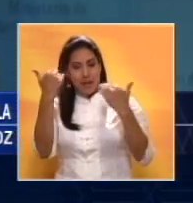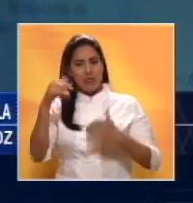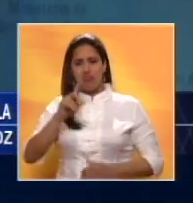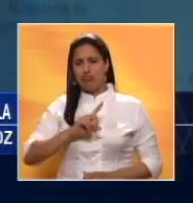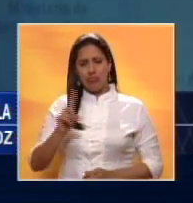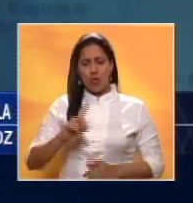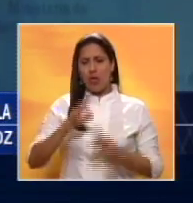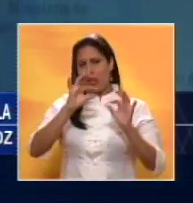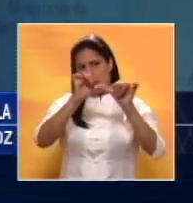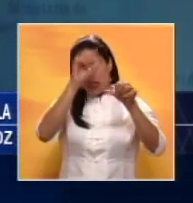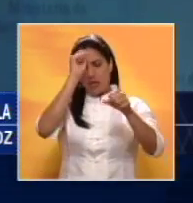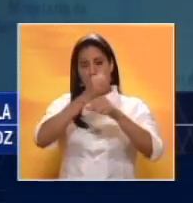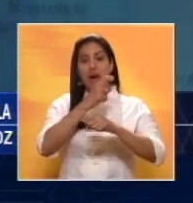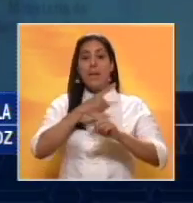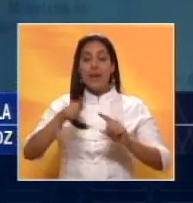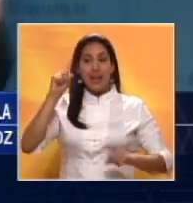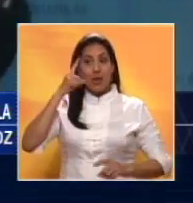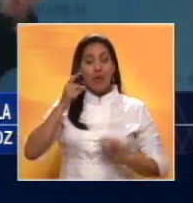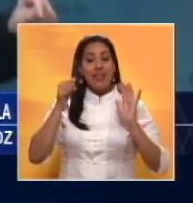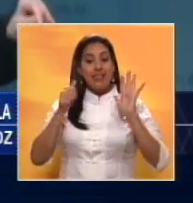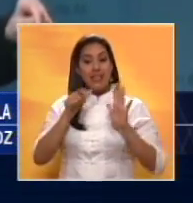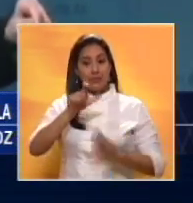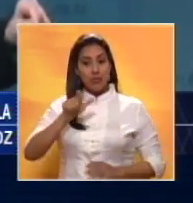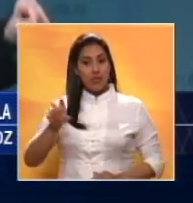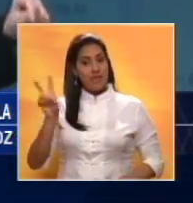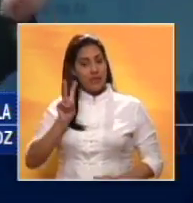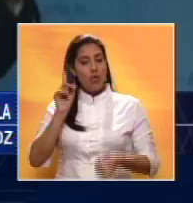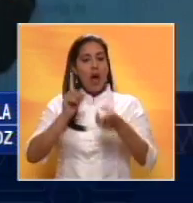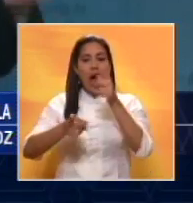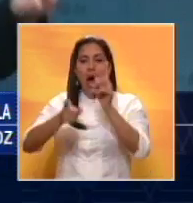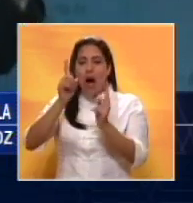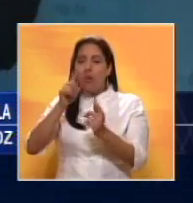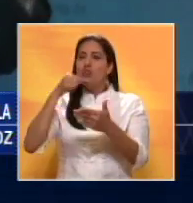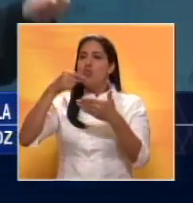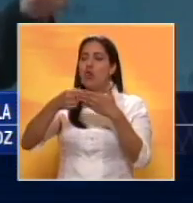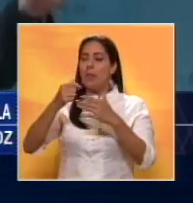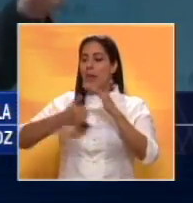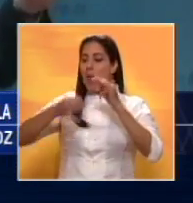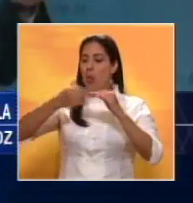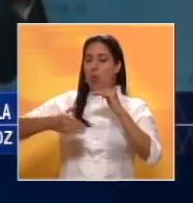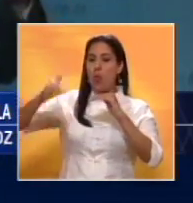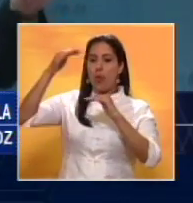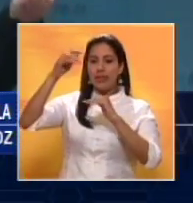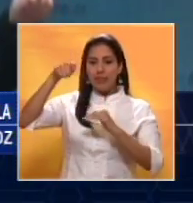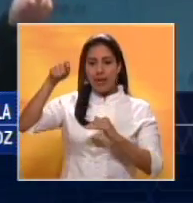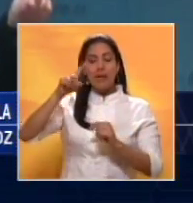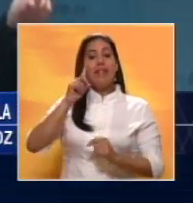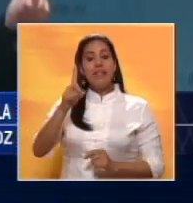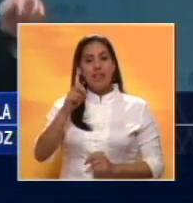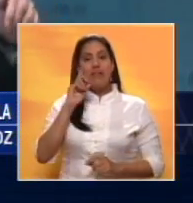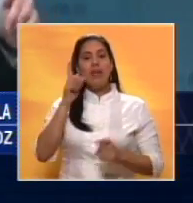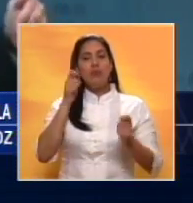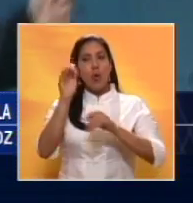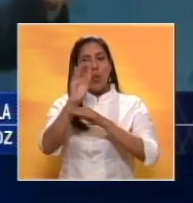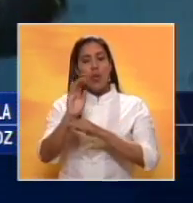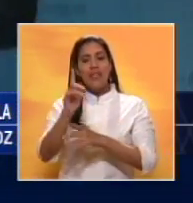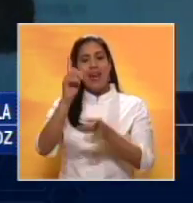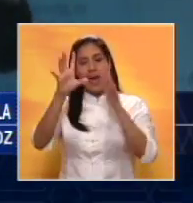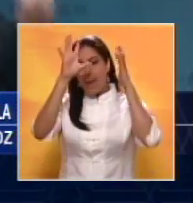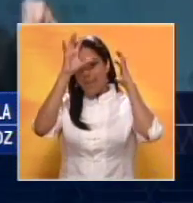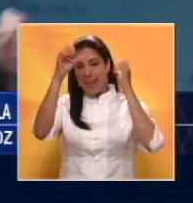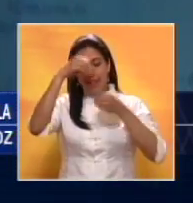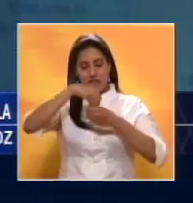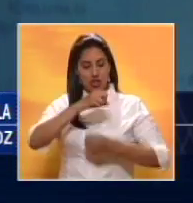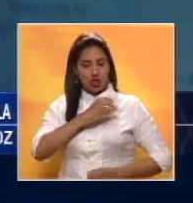Pedro Ramírez Ceballos, y recordó que 6 ciudadanos venezolanos, algunos de ellos nombrados magistrados por el Parlamento, están bajo la protección de la